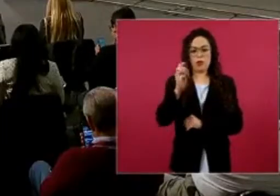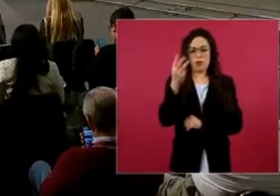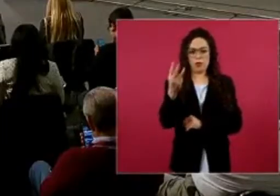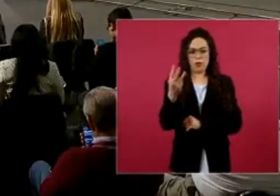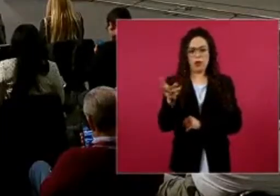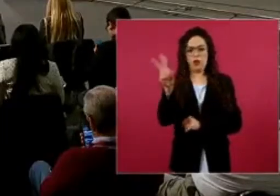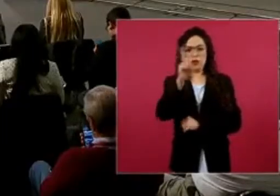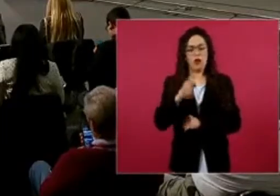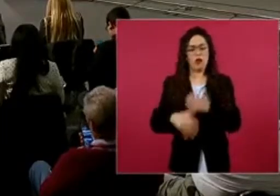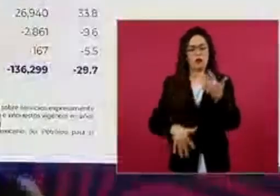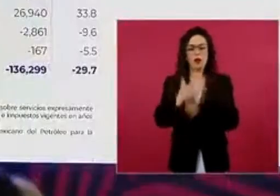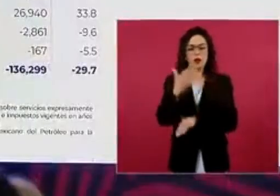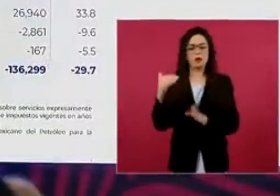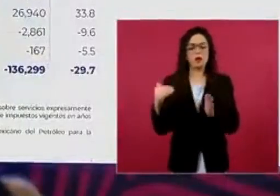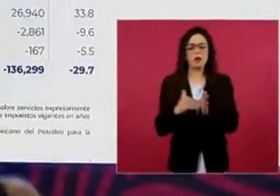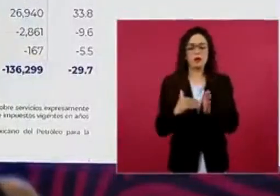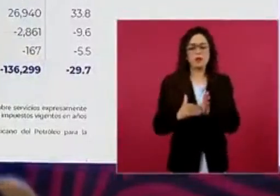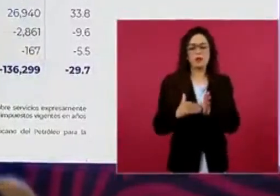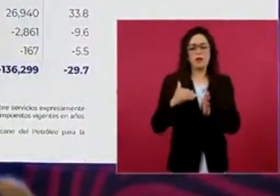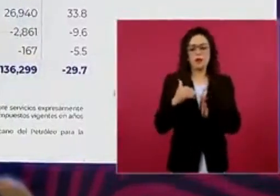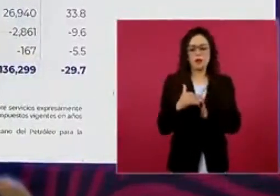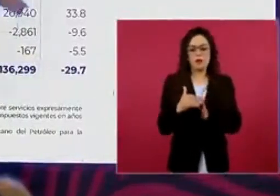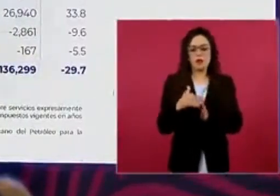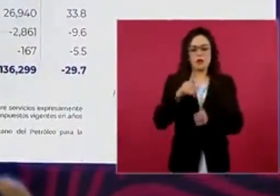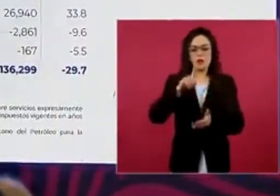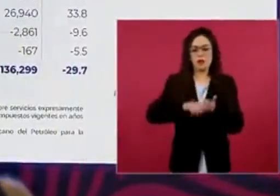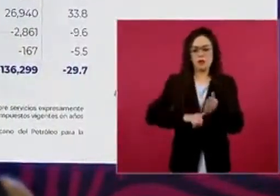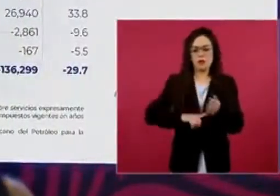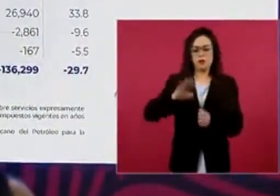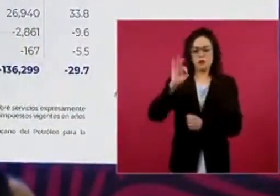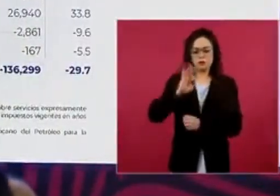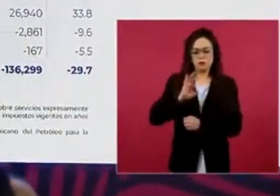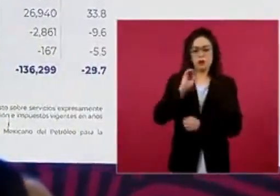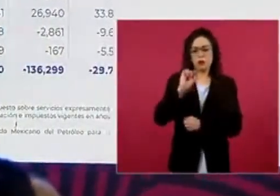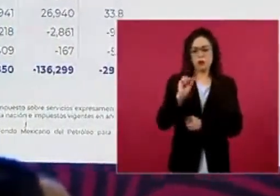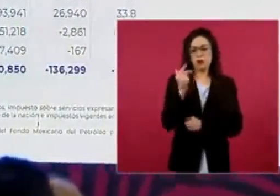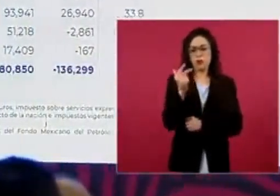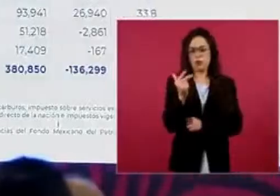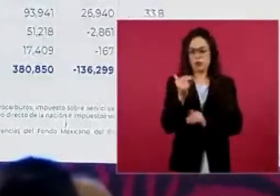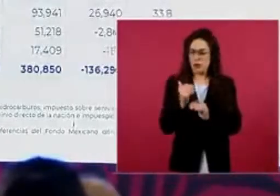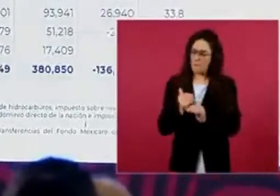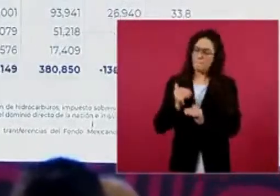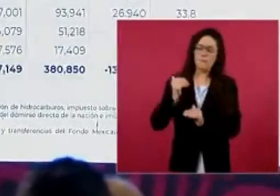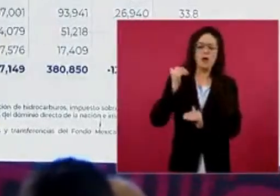215.000 millones, 0.8 de incremento.